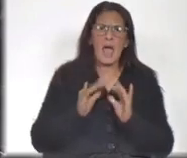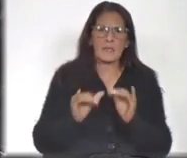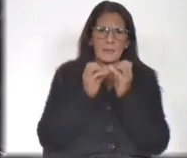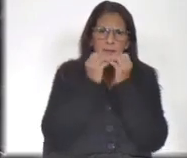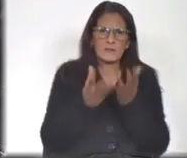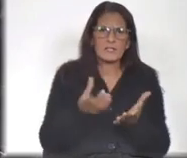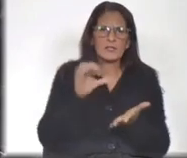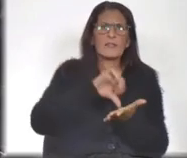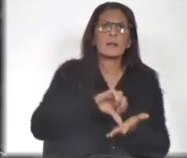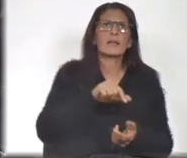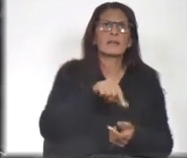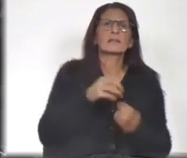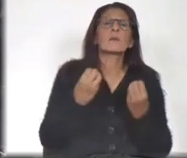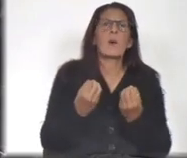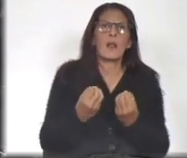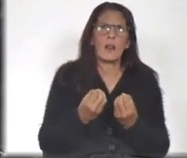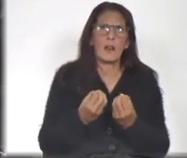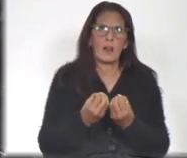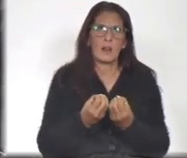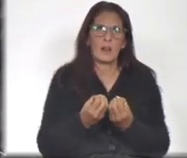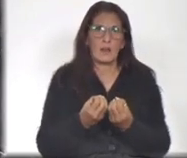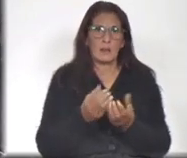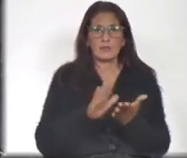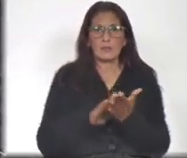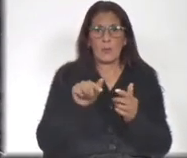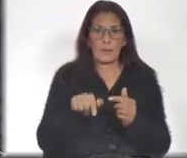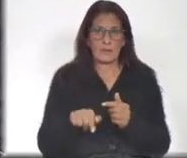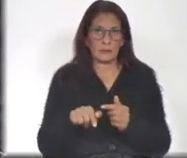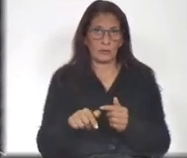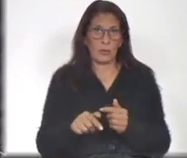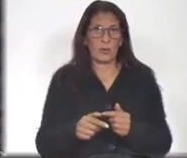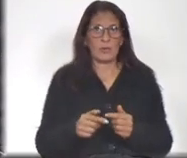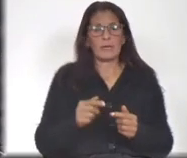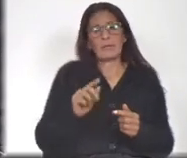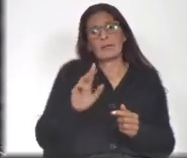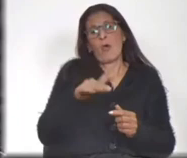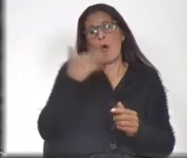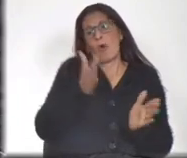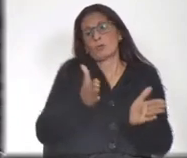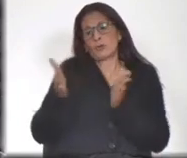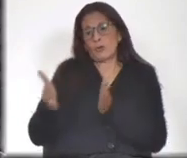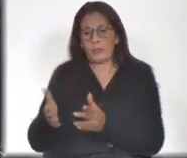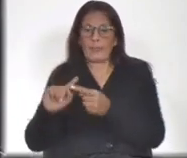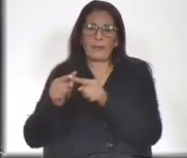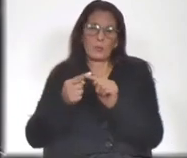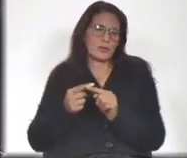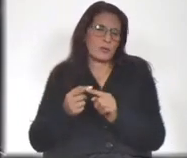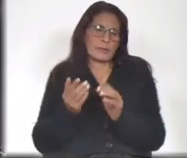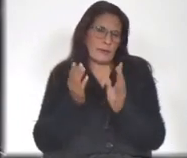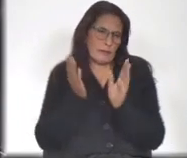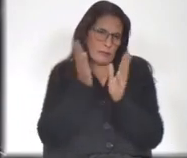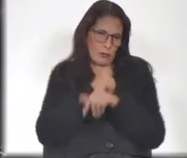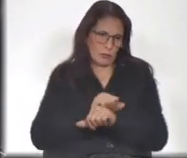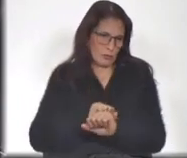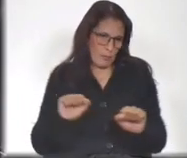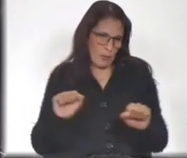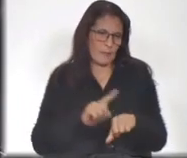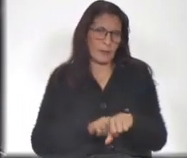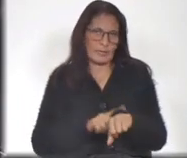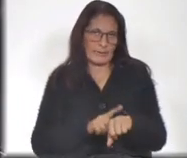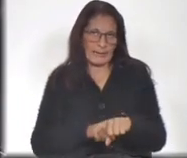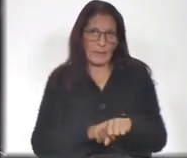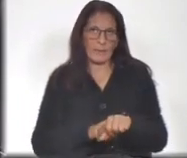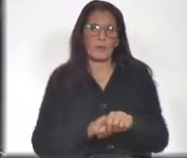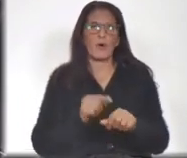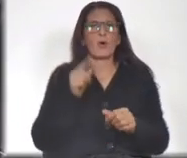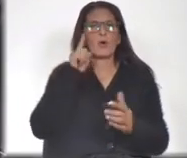realmente al país con respecto a esto? Más allá de otra discusión, que hoy no la podemos dar por los tiempos,